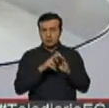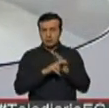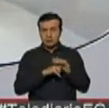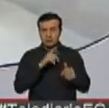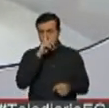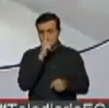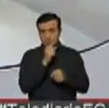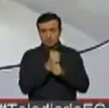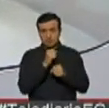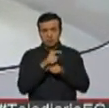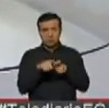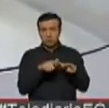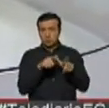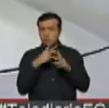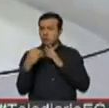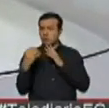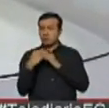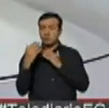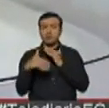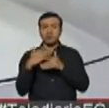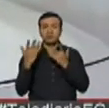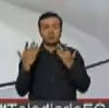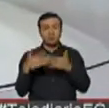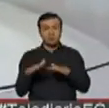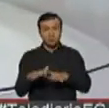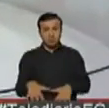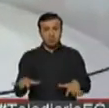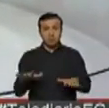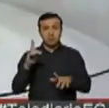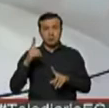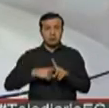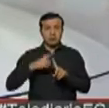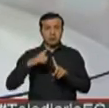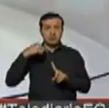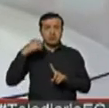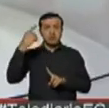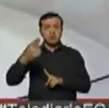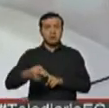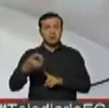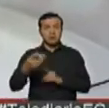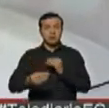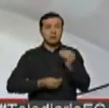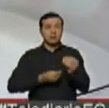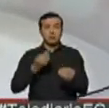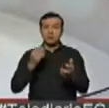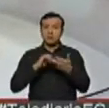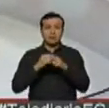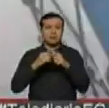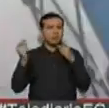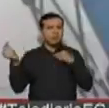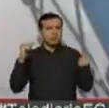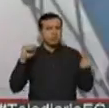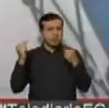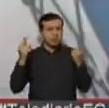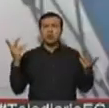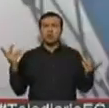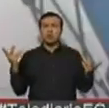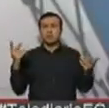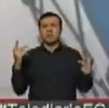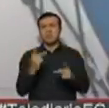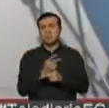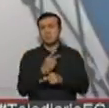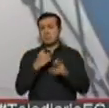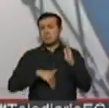Ellos salieron de la zona y luego resulta que un mes después se dan estos hechos violentos, es decir, se va